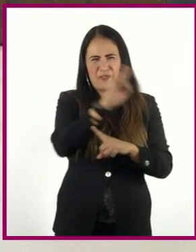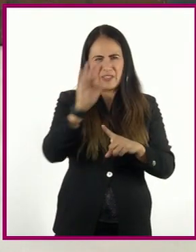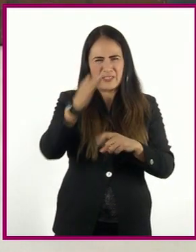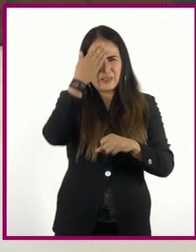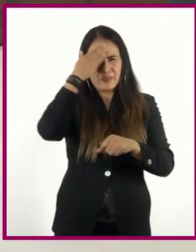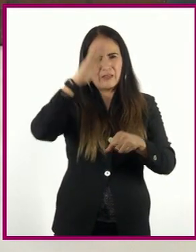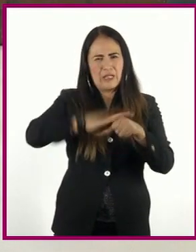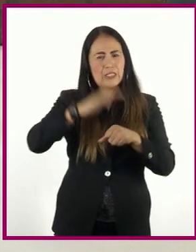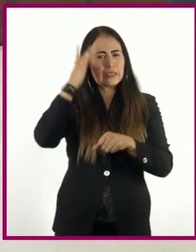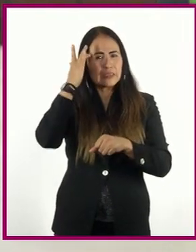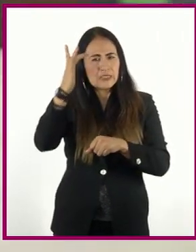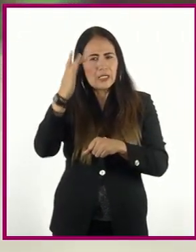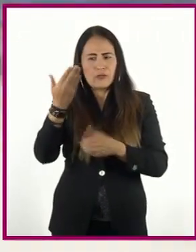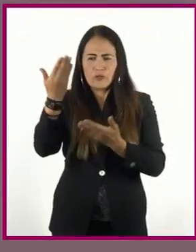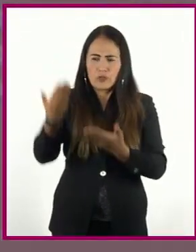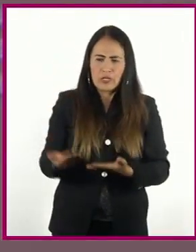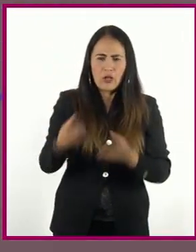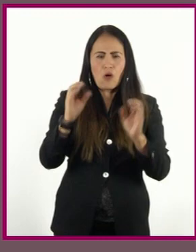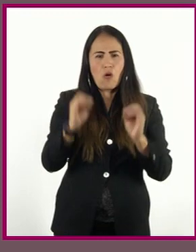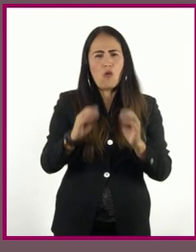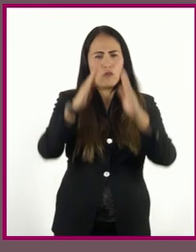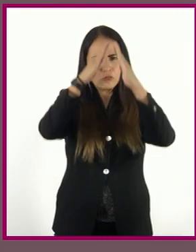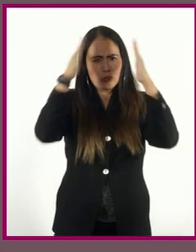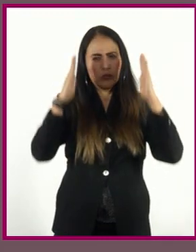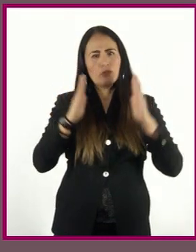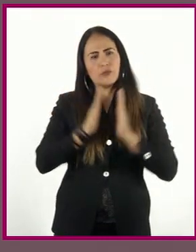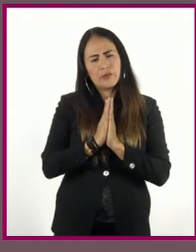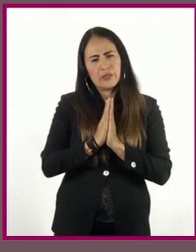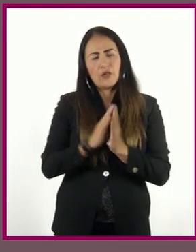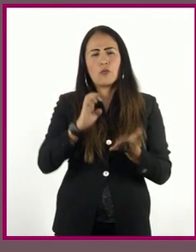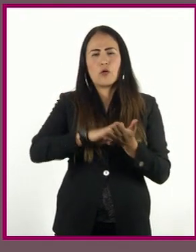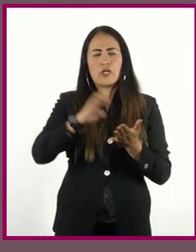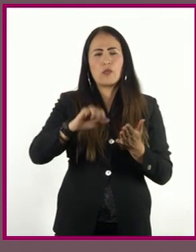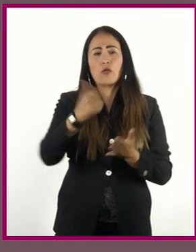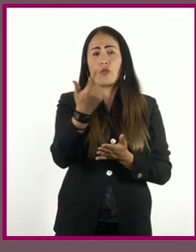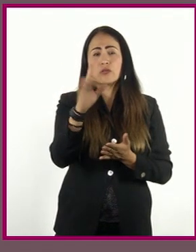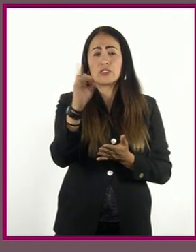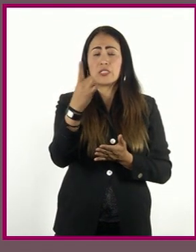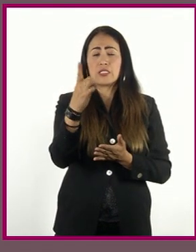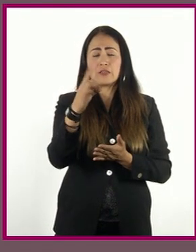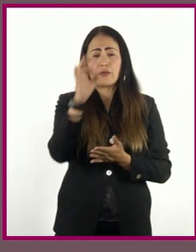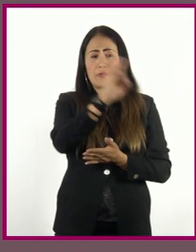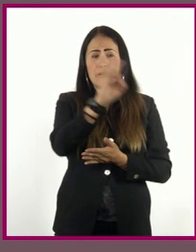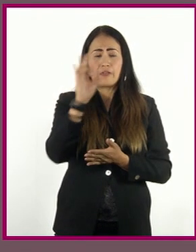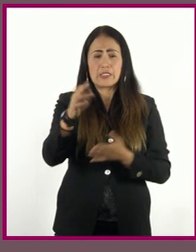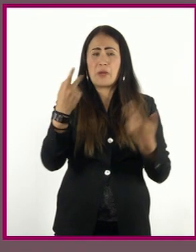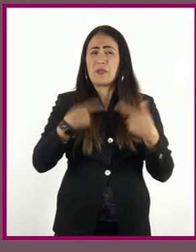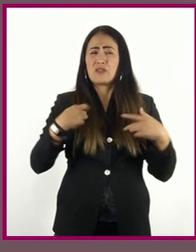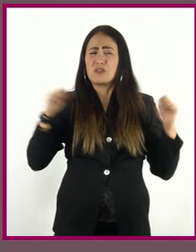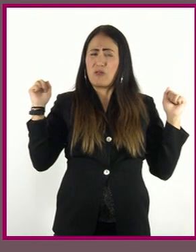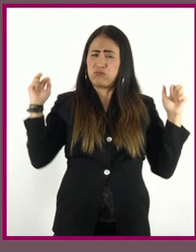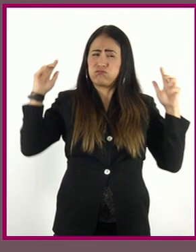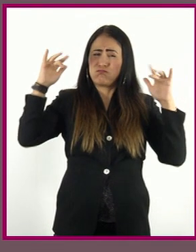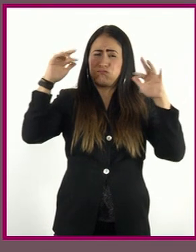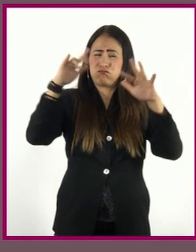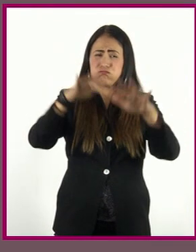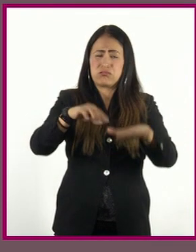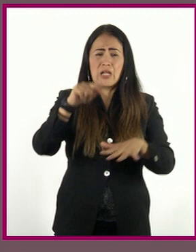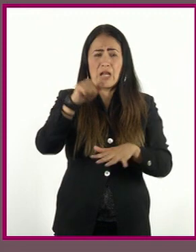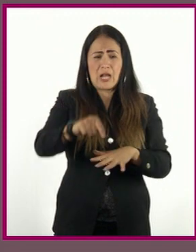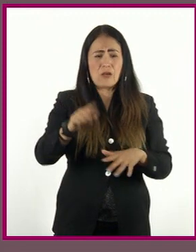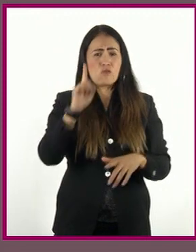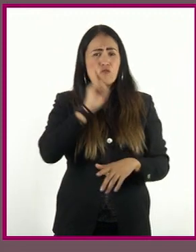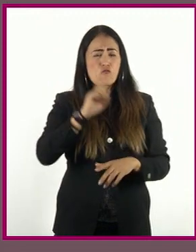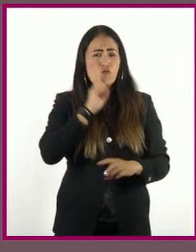conmemoran a algún santo o una virgen, como es el caso del 12 de diciembre, fecha en que miles de fieles festejan la aparición